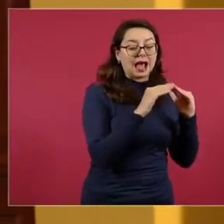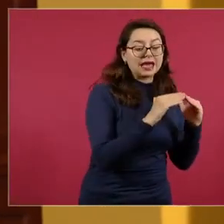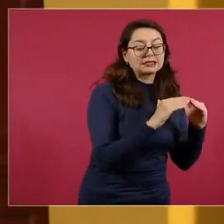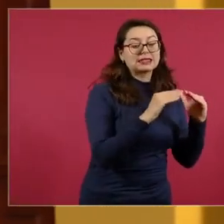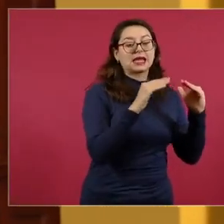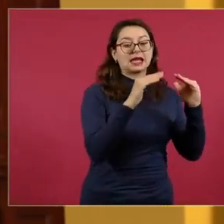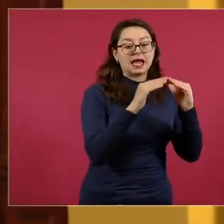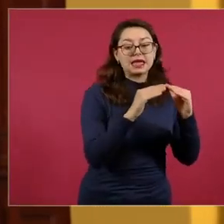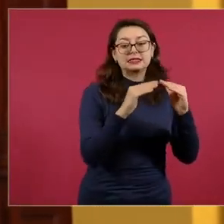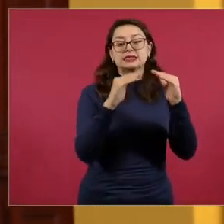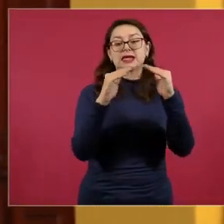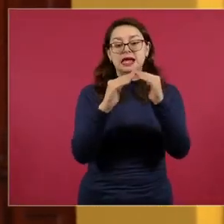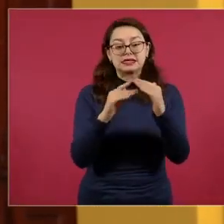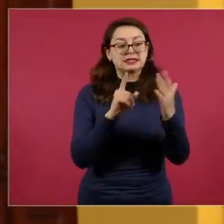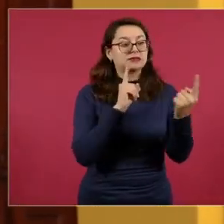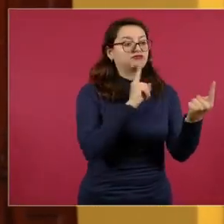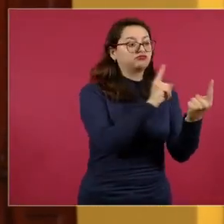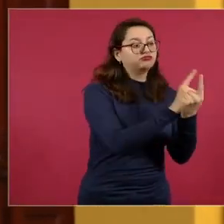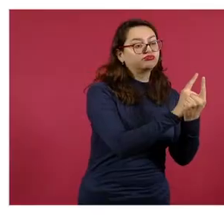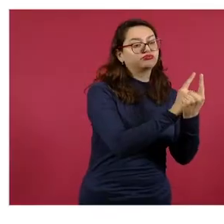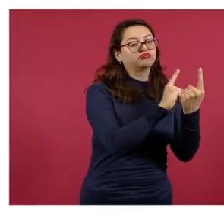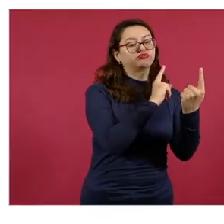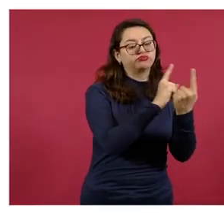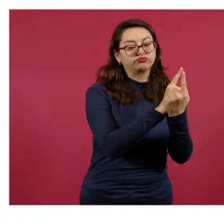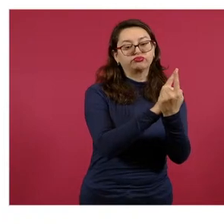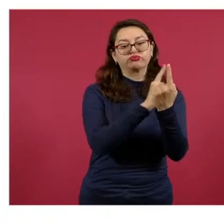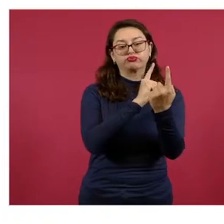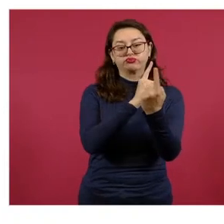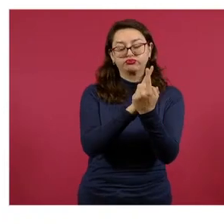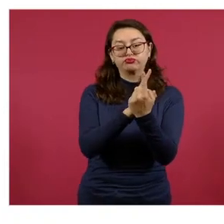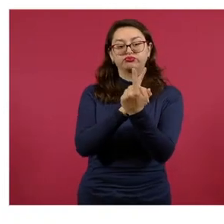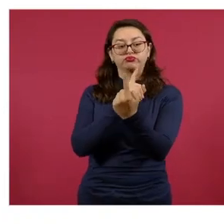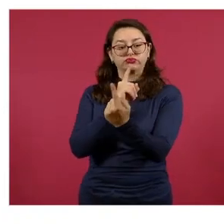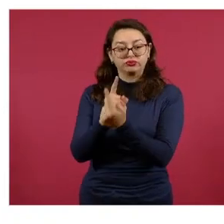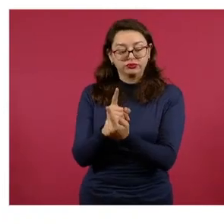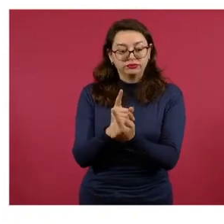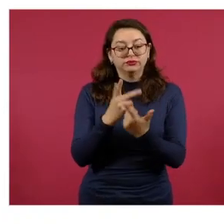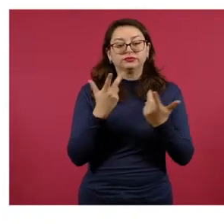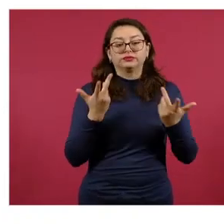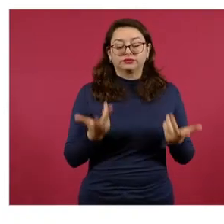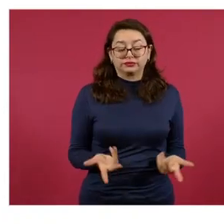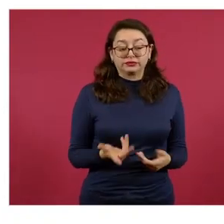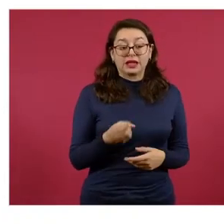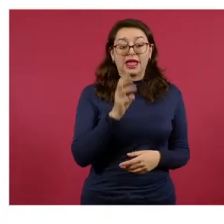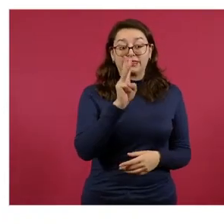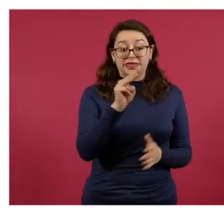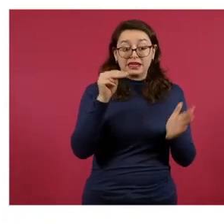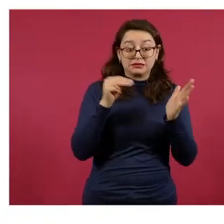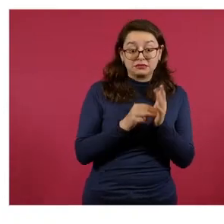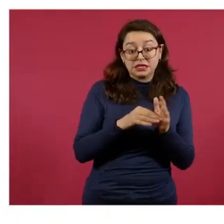a los domicilios que tenemos disponibles. Hemos encontrado a